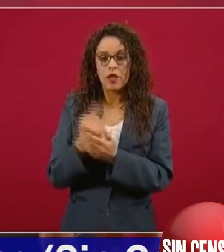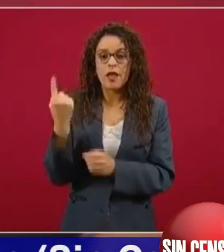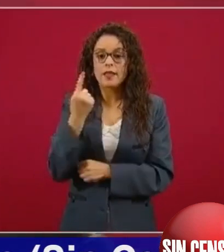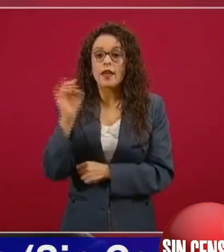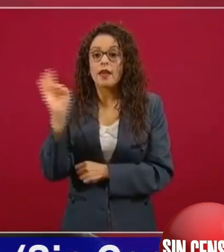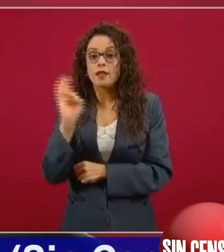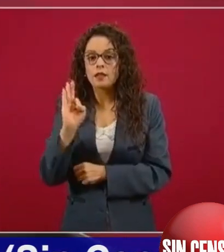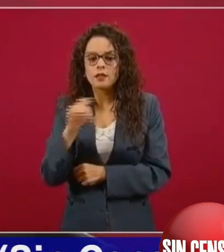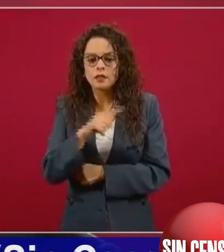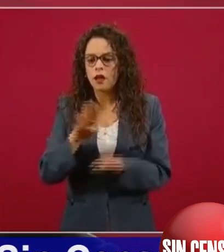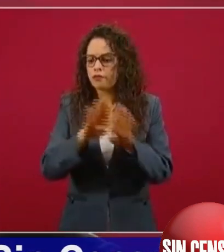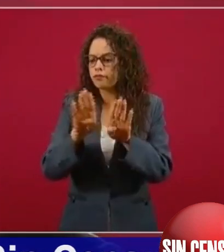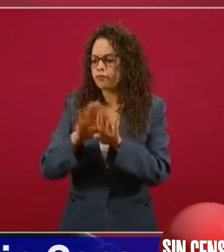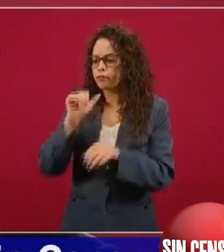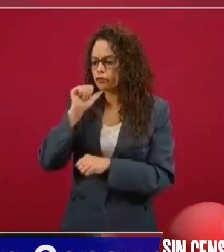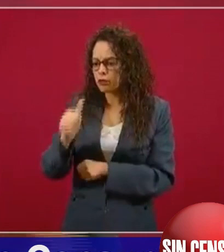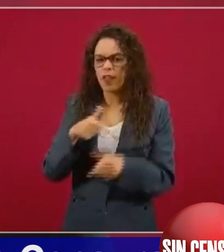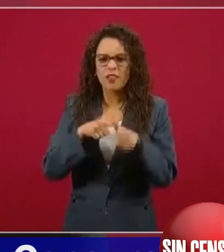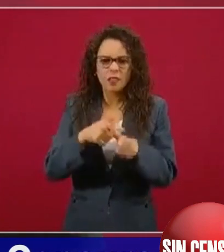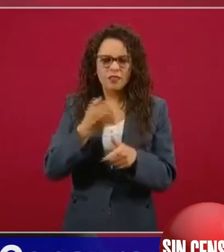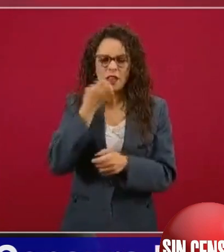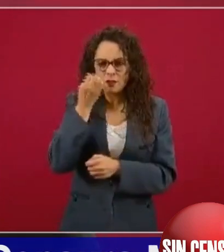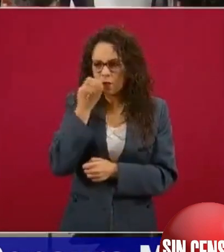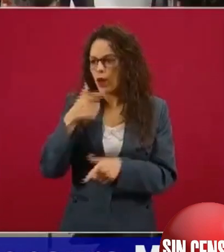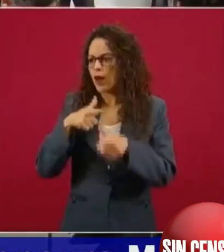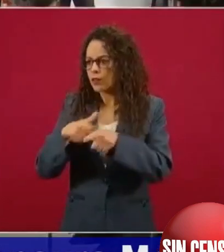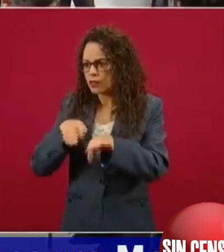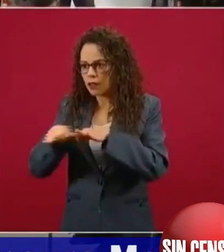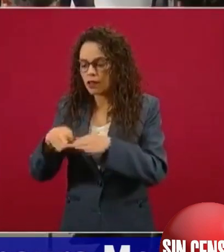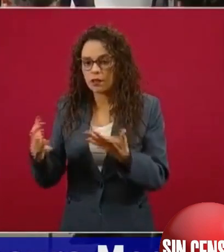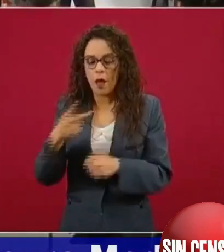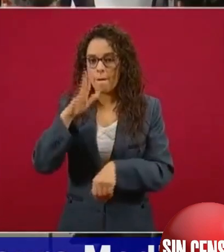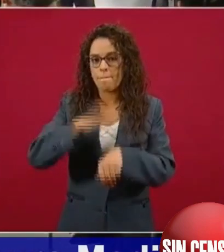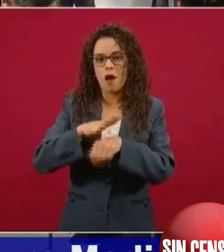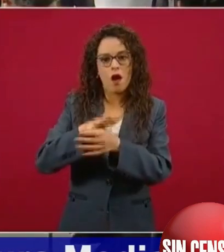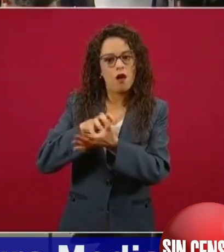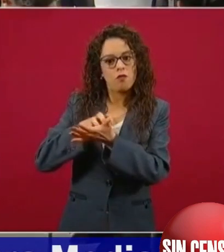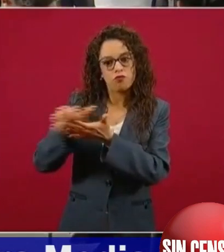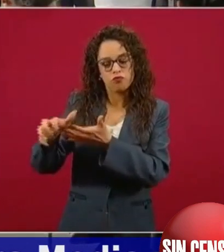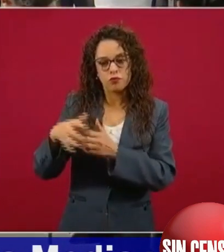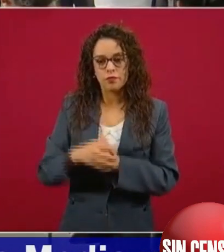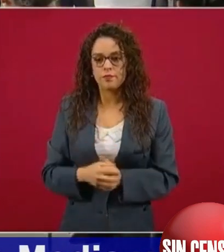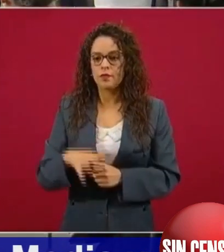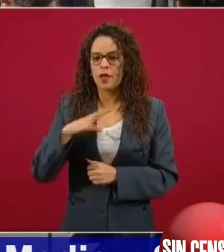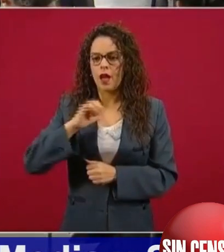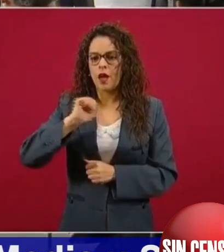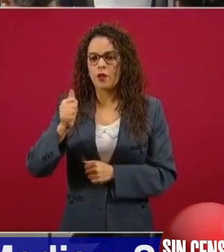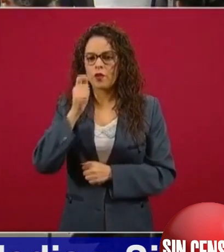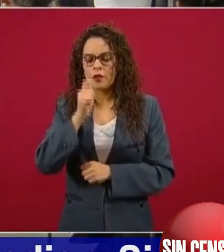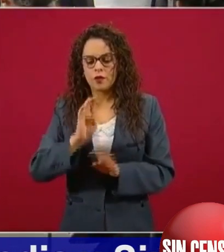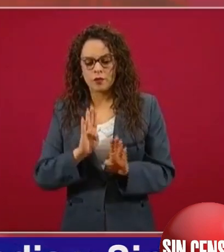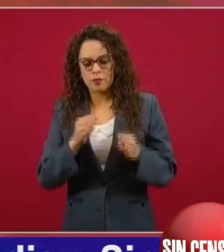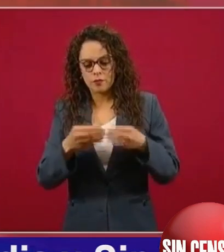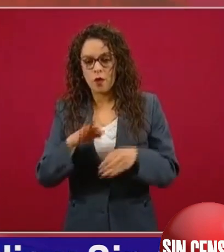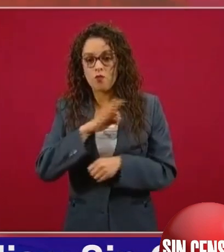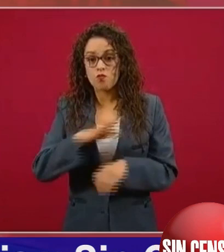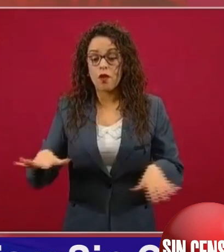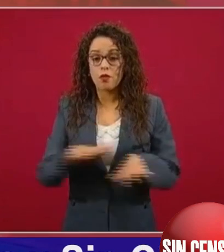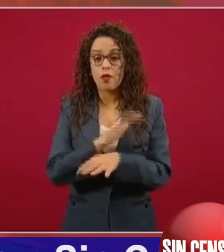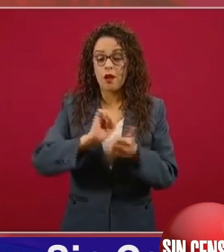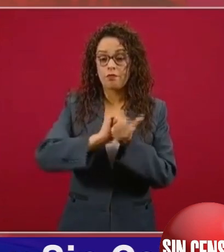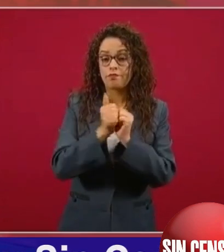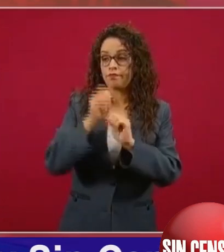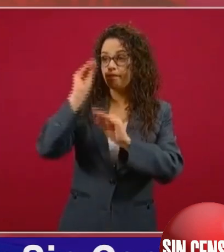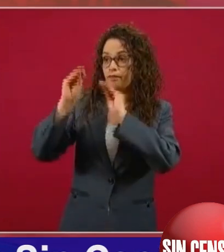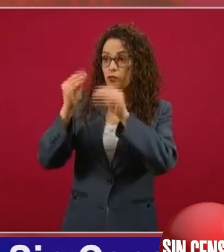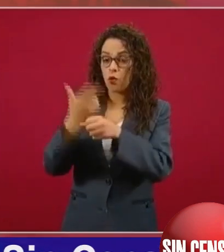por último, el tercer bloque general, hay muchos específicos, es lograr la reconversión hospitalaria